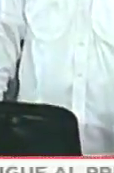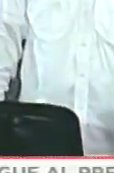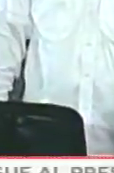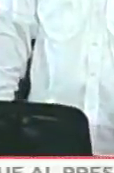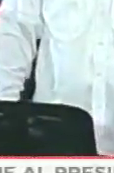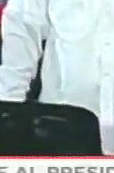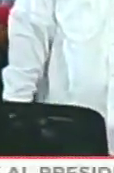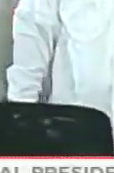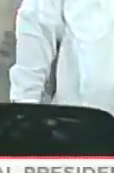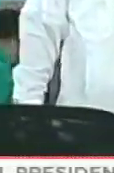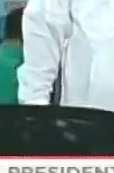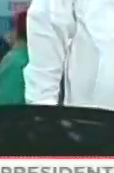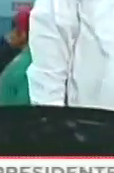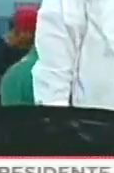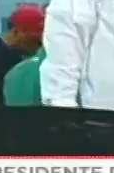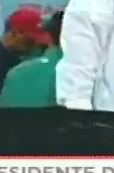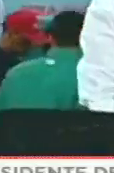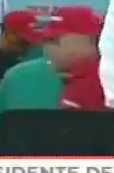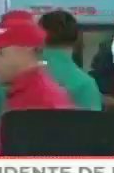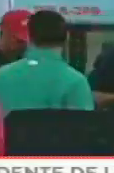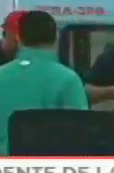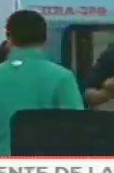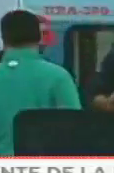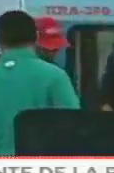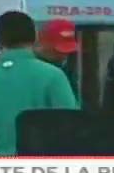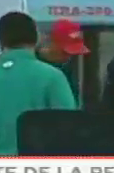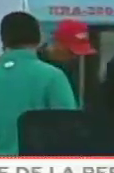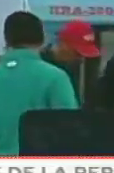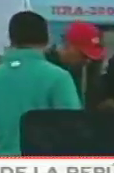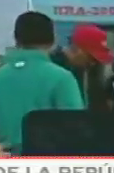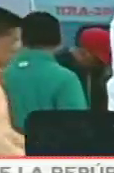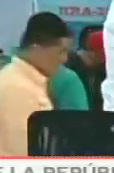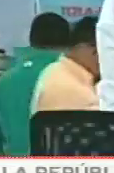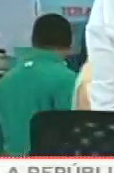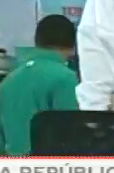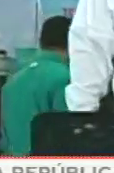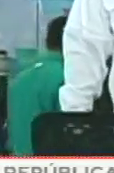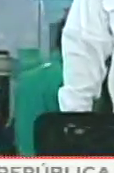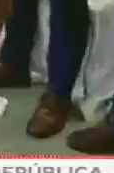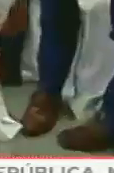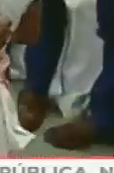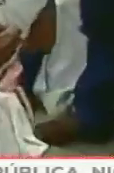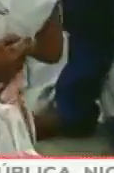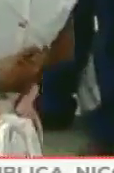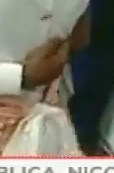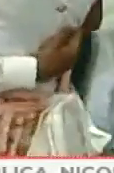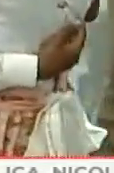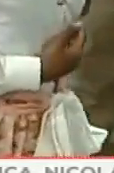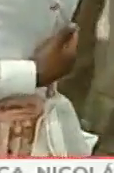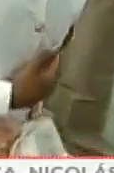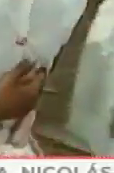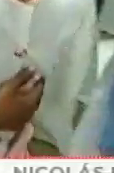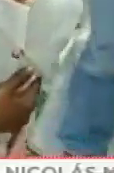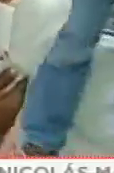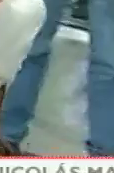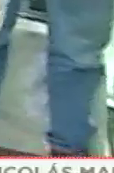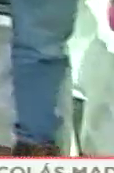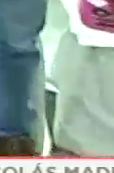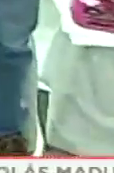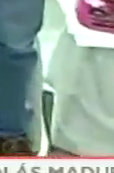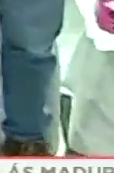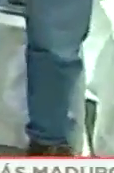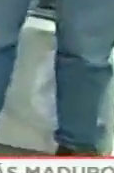vive el comandante Chávez, también que viva Simón. También que viva Simón, viva Nicolás Maduro, viva